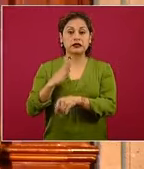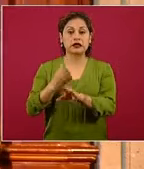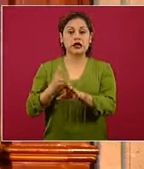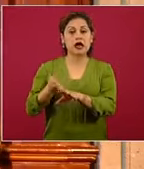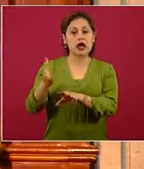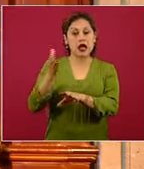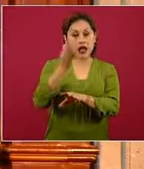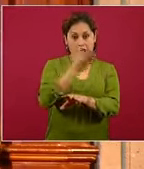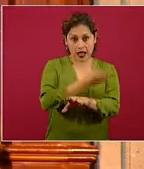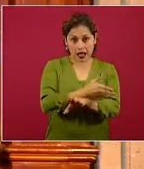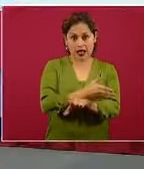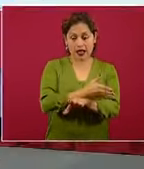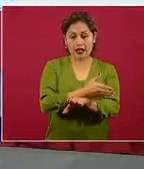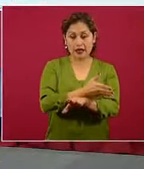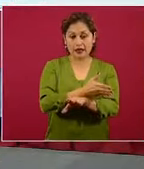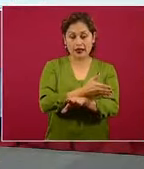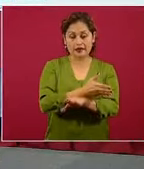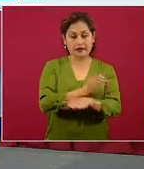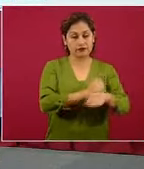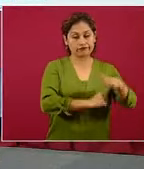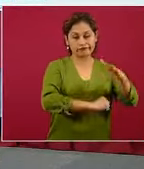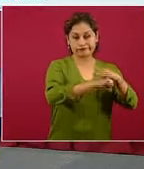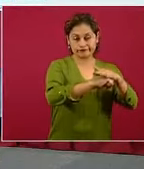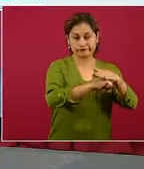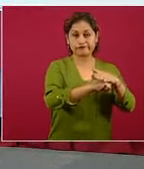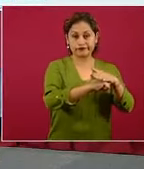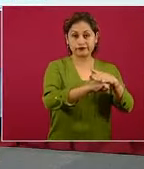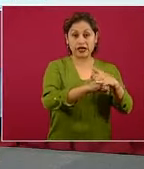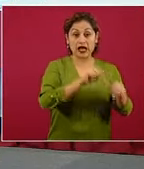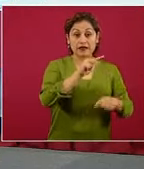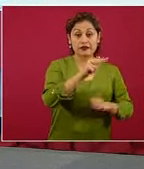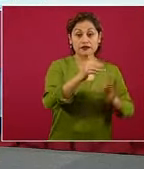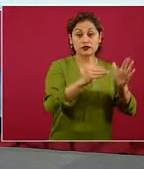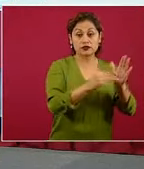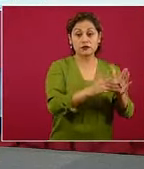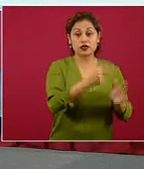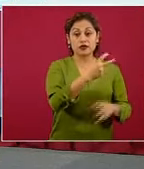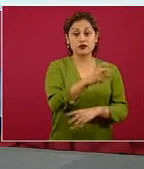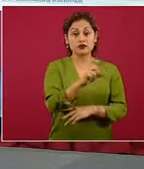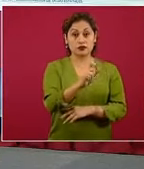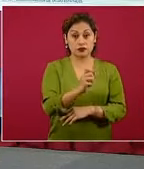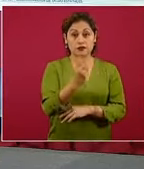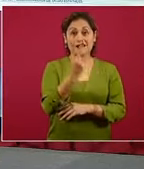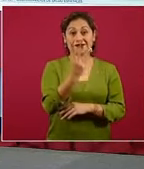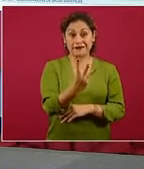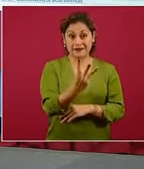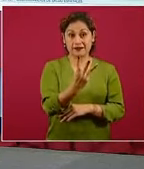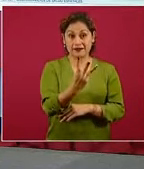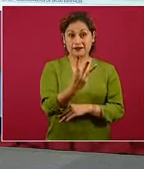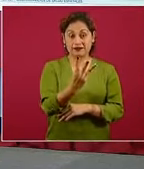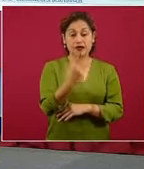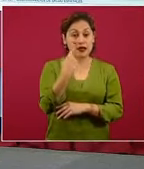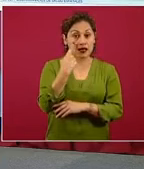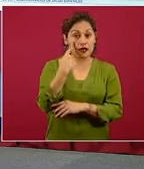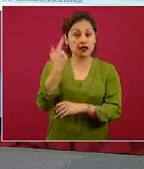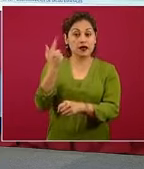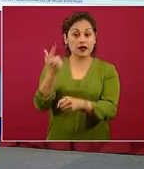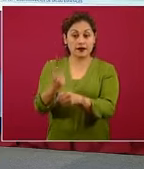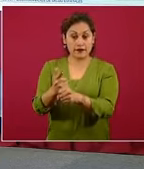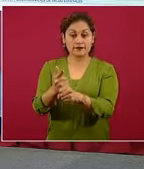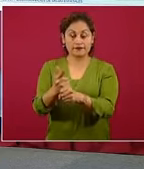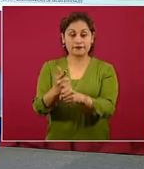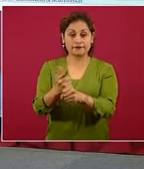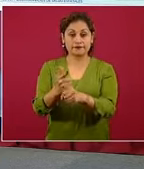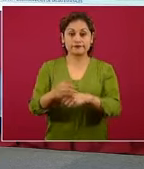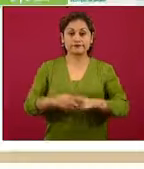la ocupación máxima, estos 18.223. De hecho, podemos ver que la disminución para efectos